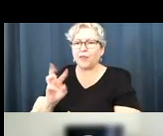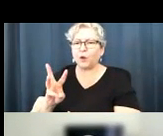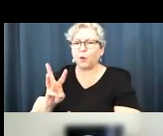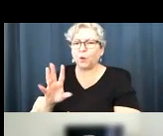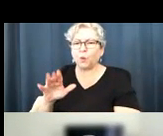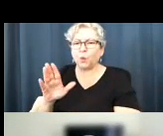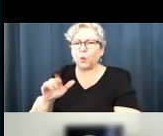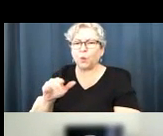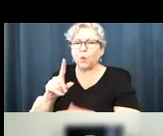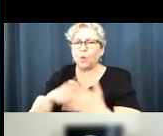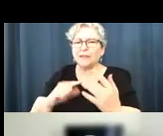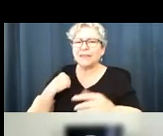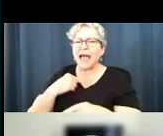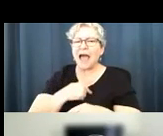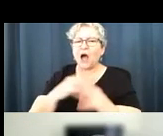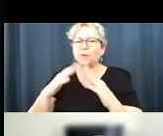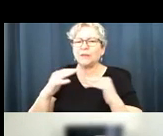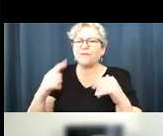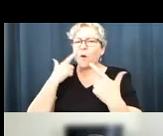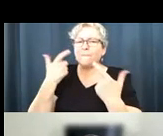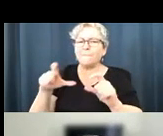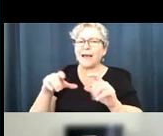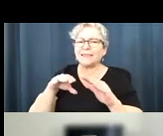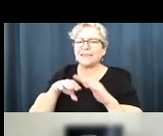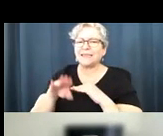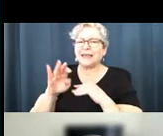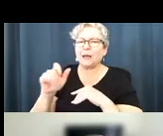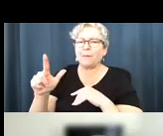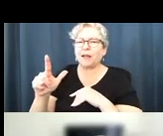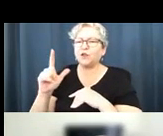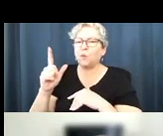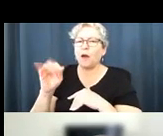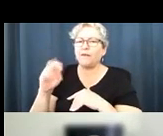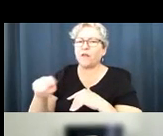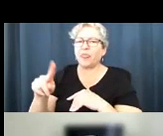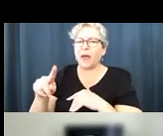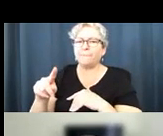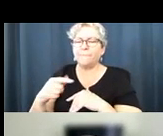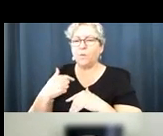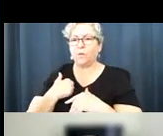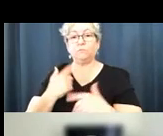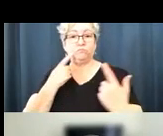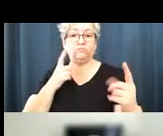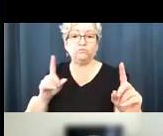exitoso. ¿Cuál es el sistema que nosotros usamos para los emails en masa? Entonces nosotros hemos